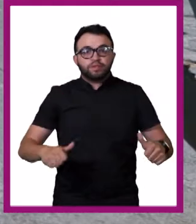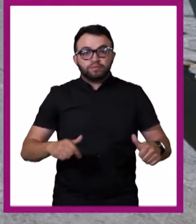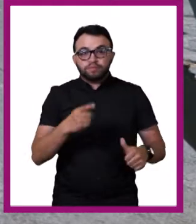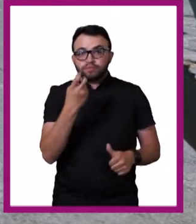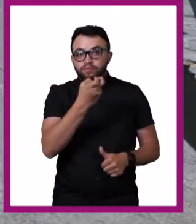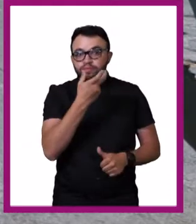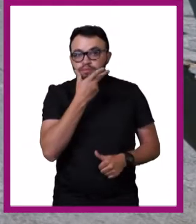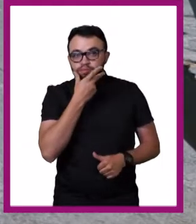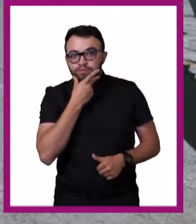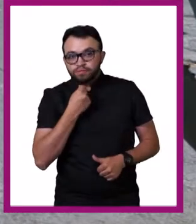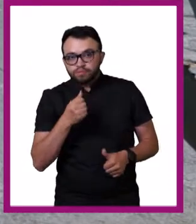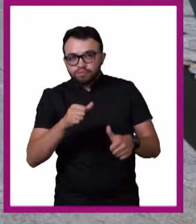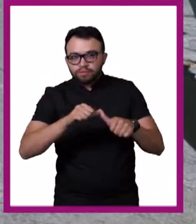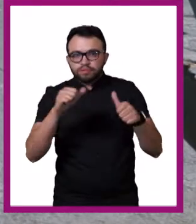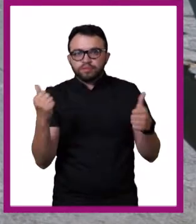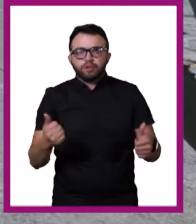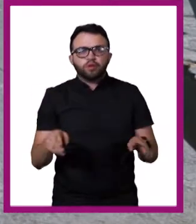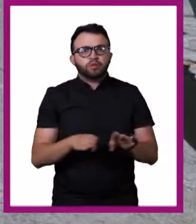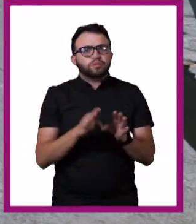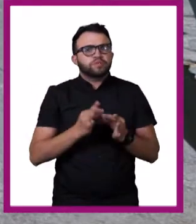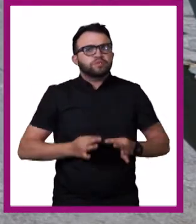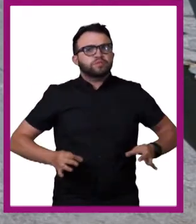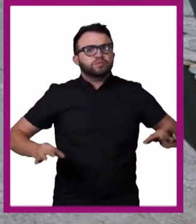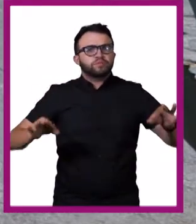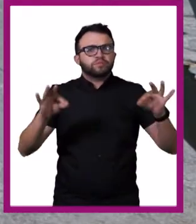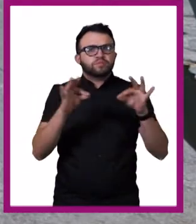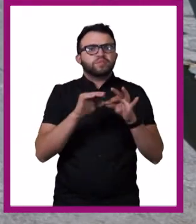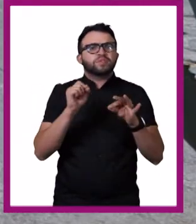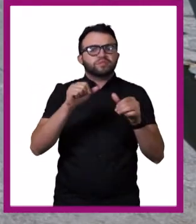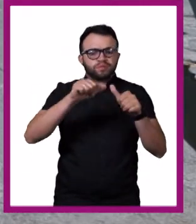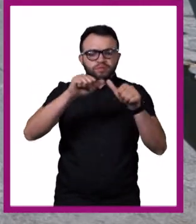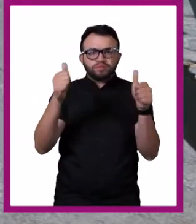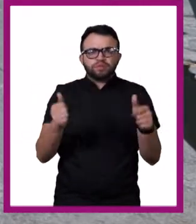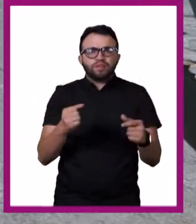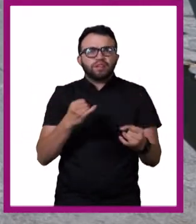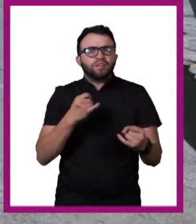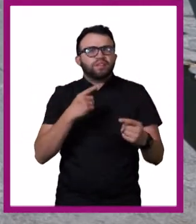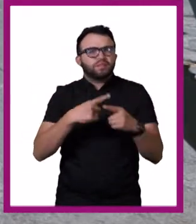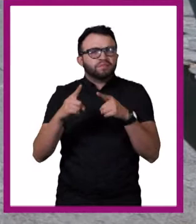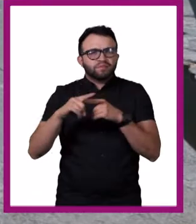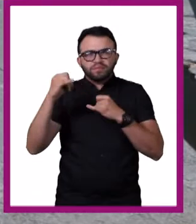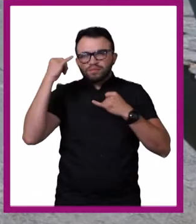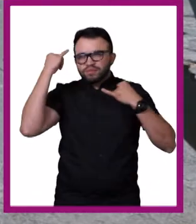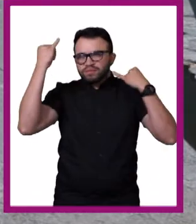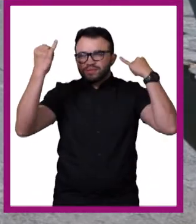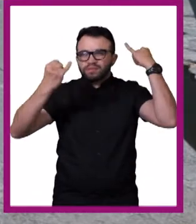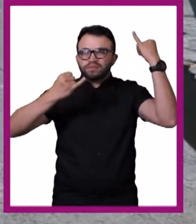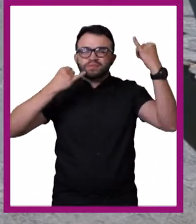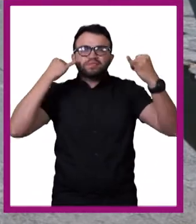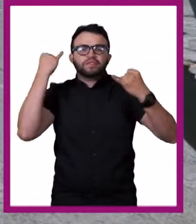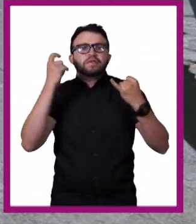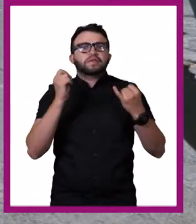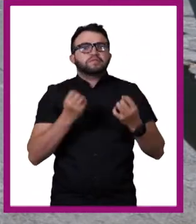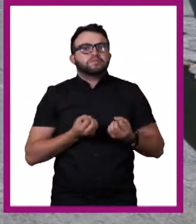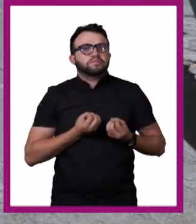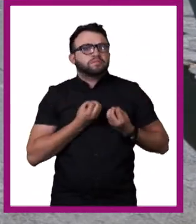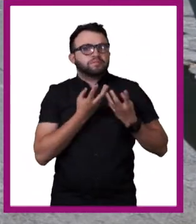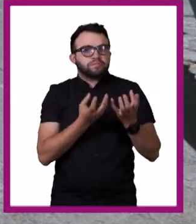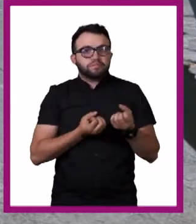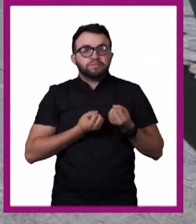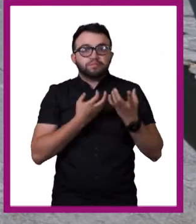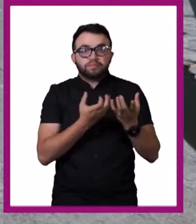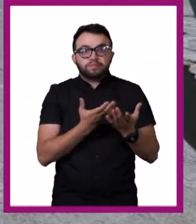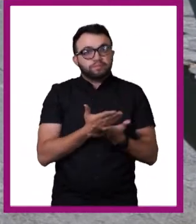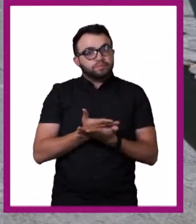nos hablará de la importancia de conocer el entorno en el que un artista desarrolla sus ideas y su obra y los motivos que la inspiran. Además,